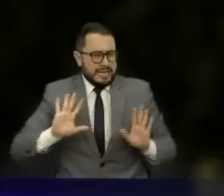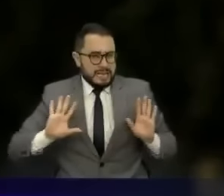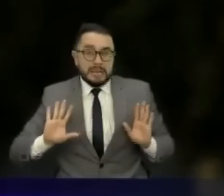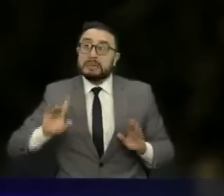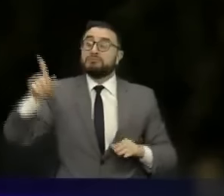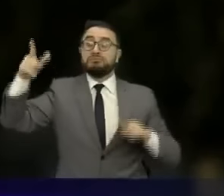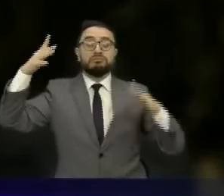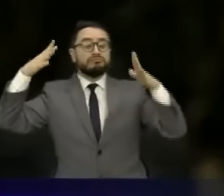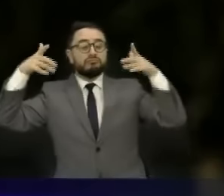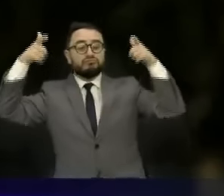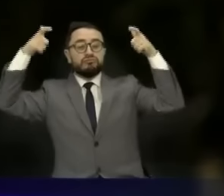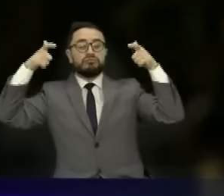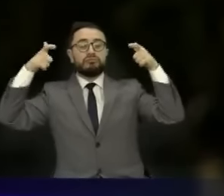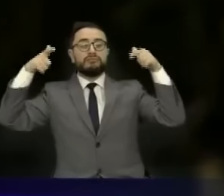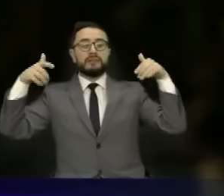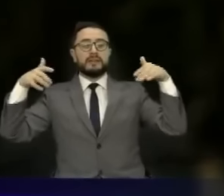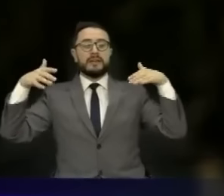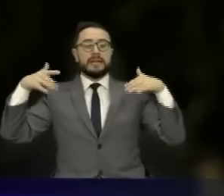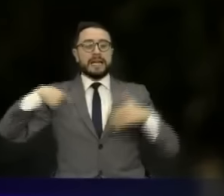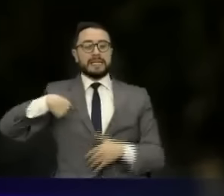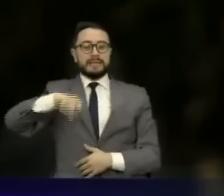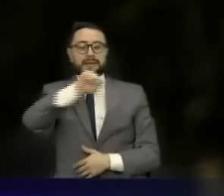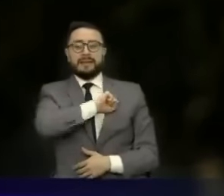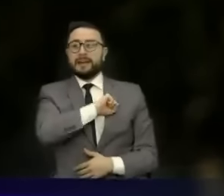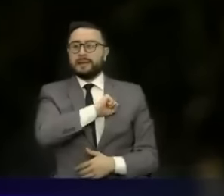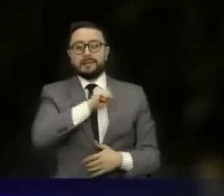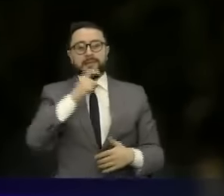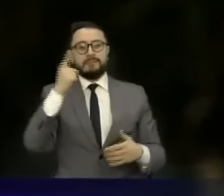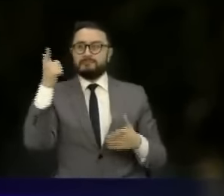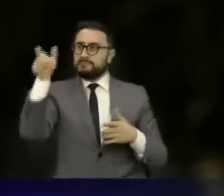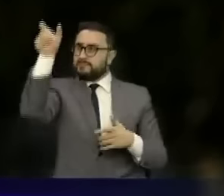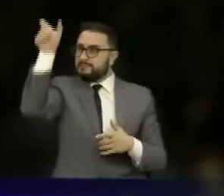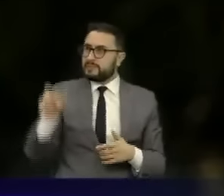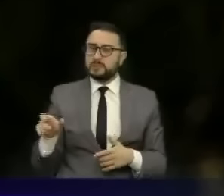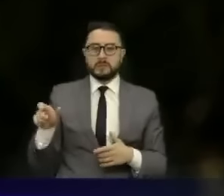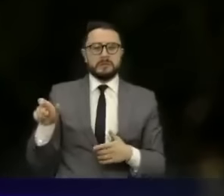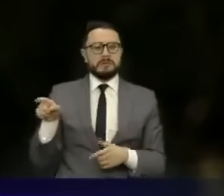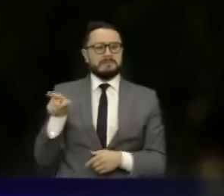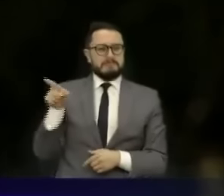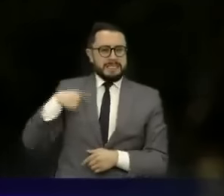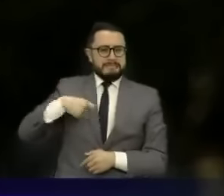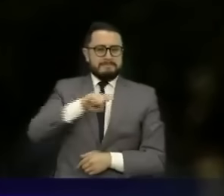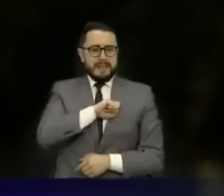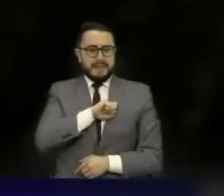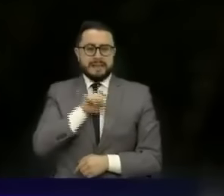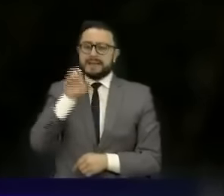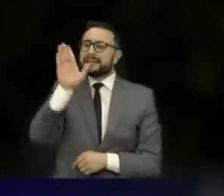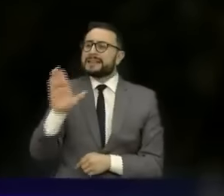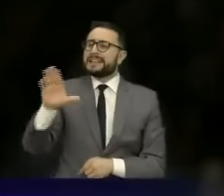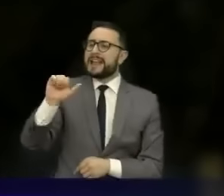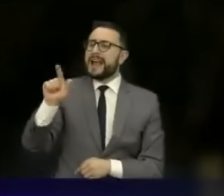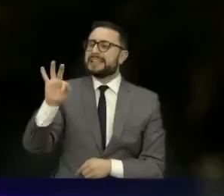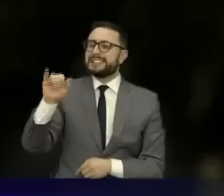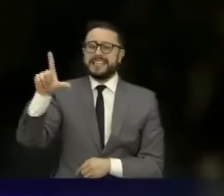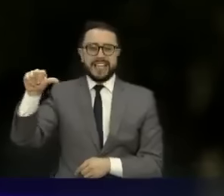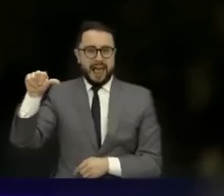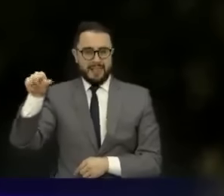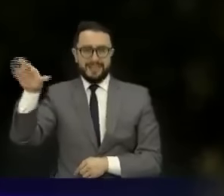hidalgo español de nombre español, castellano incluso, porque eran los castellanos los que llegaron a esta